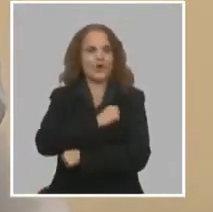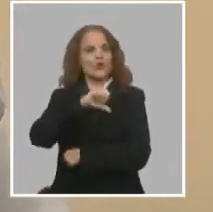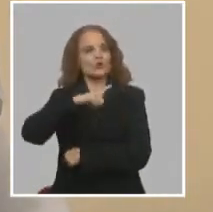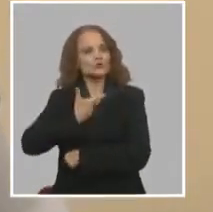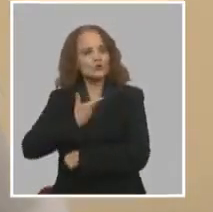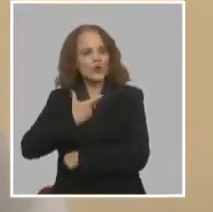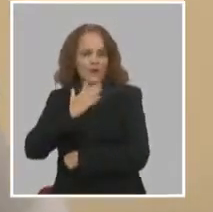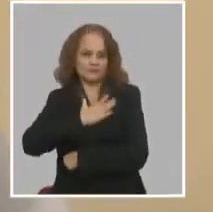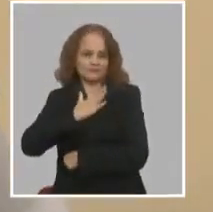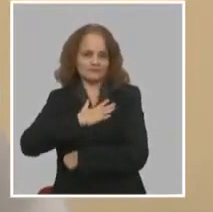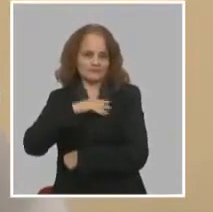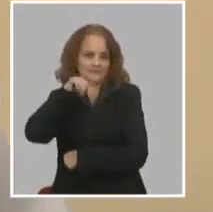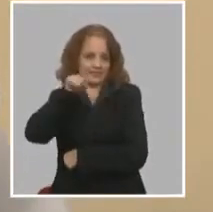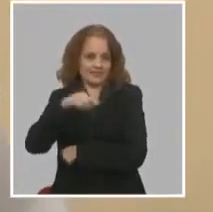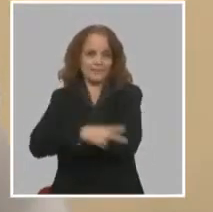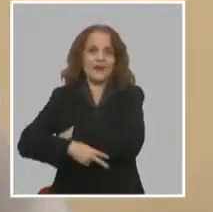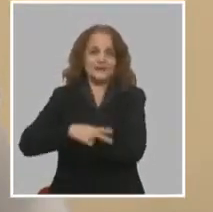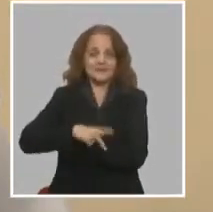nepalí,